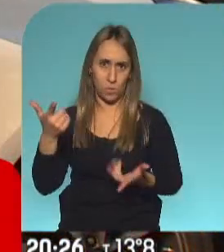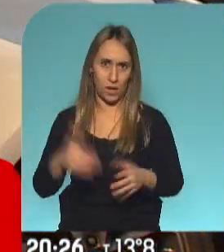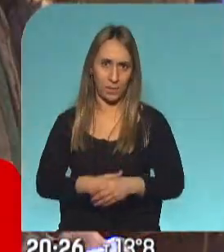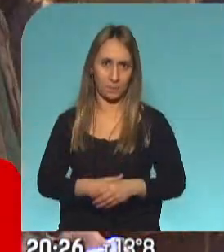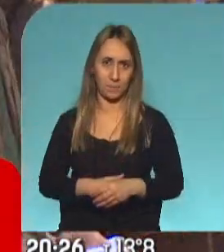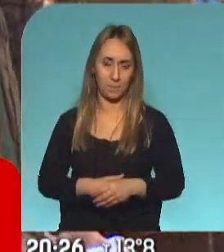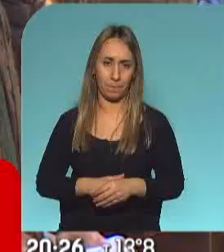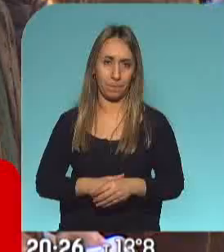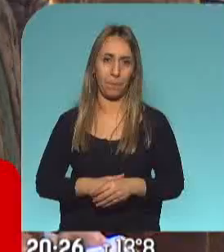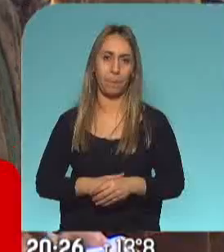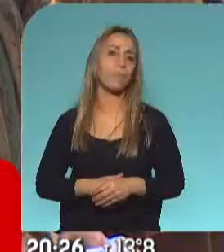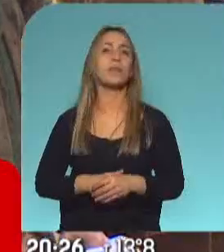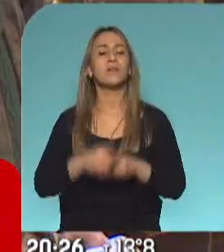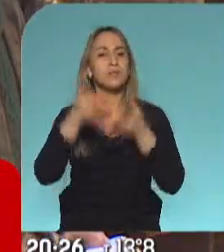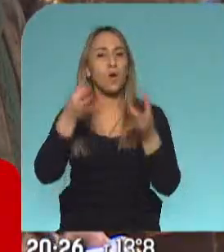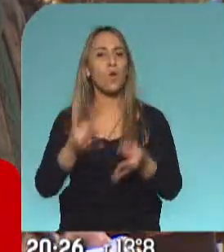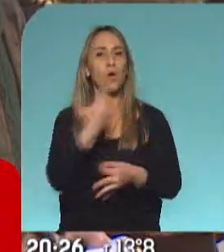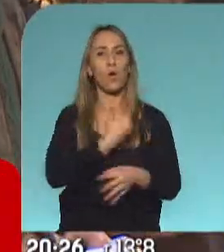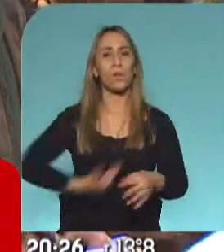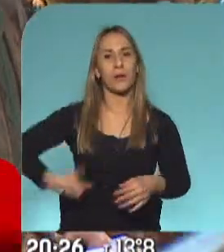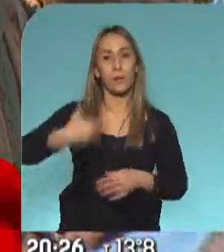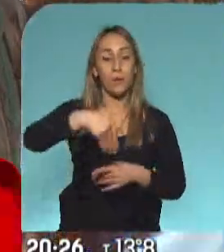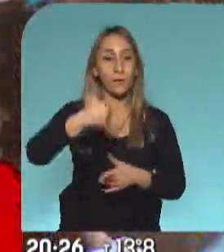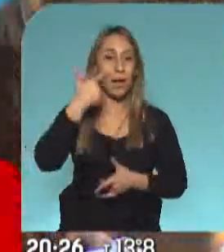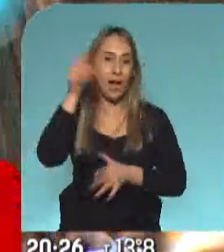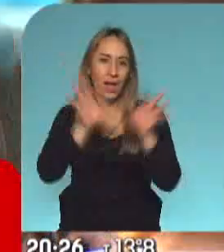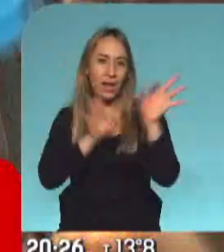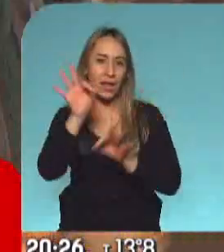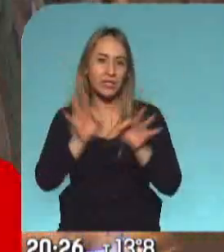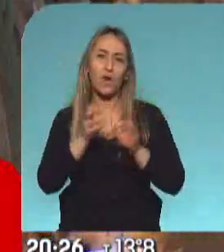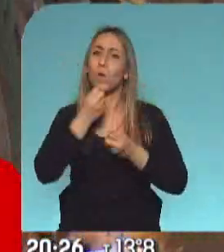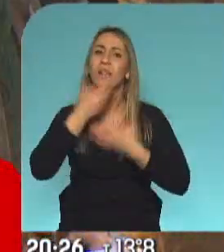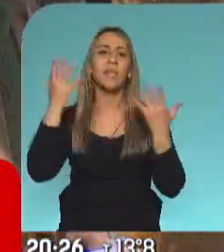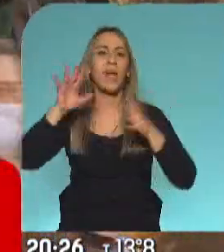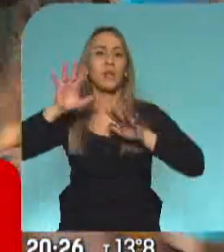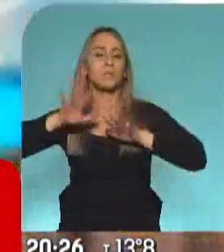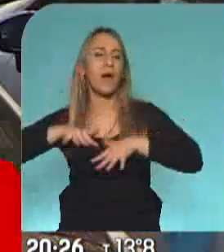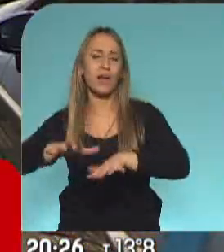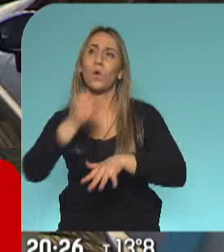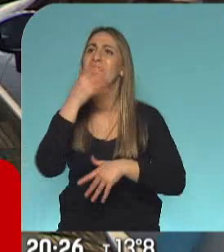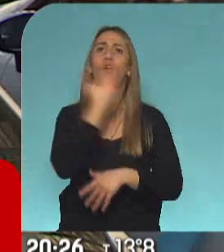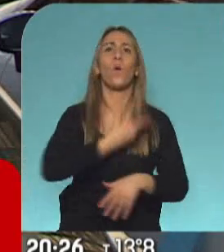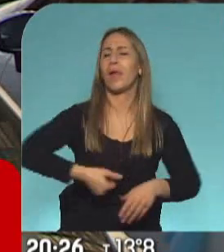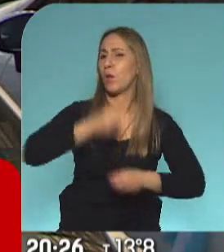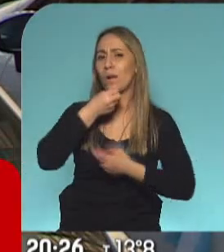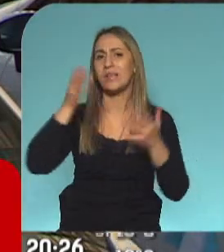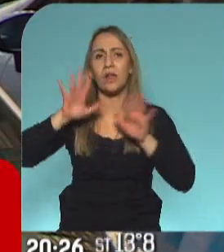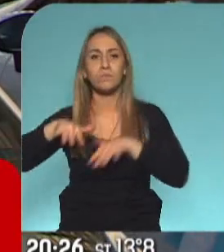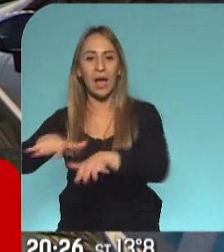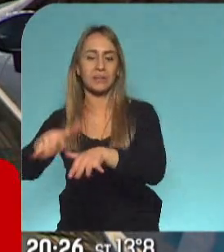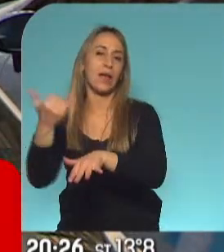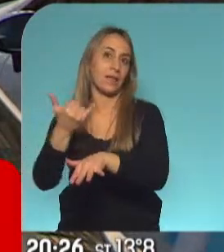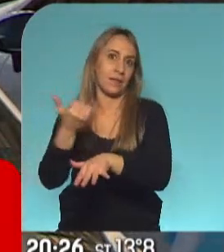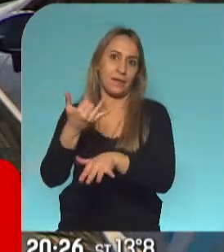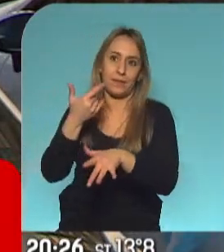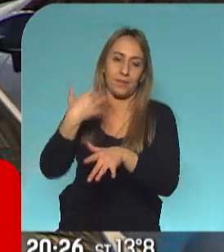Sí, seguramente el gobierno tendrá que estudiar en cualquier tipo de marchas, cualquier tipo de gobierno, cualquier tipo de marcha se tiene que estudiar